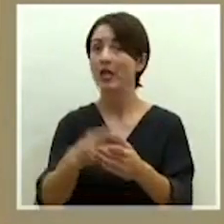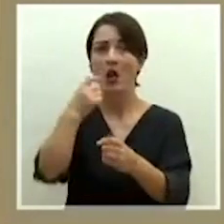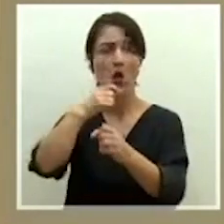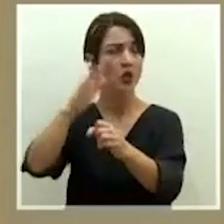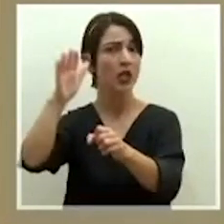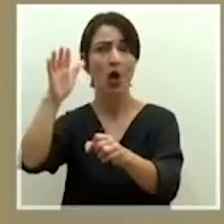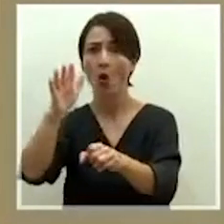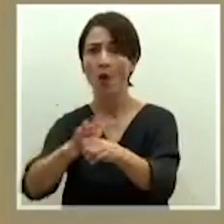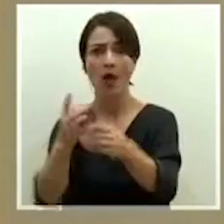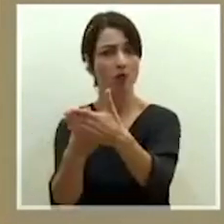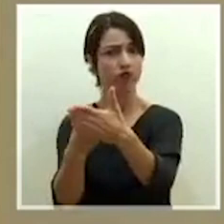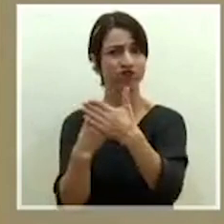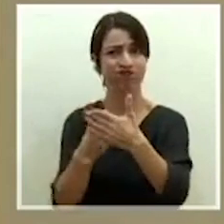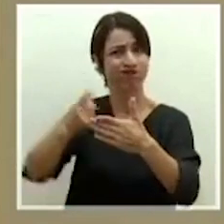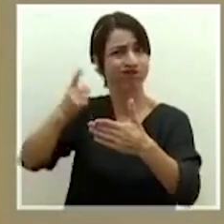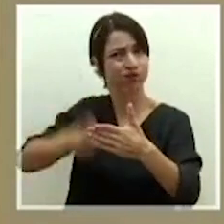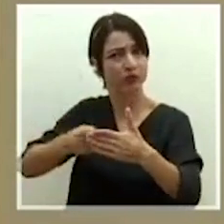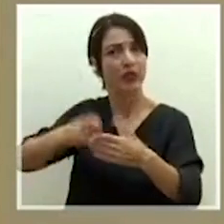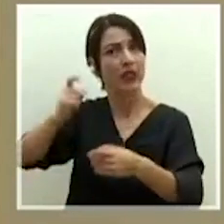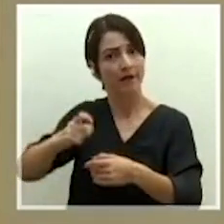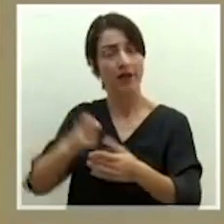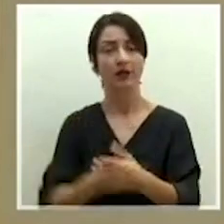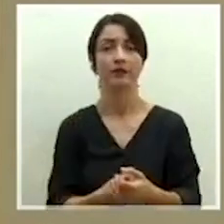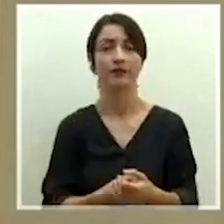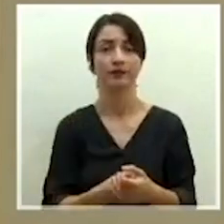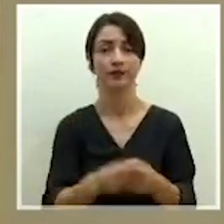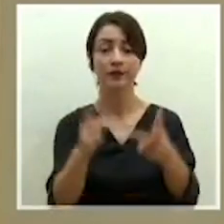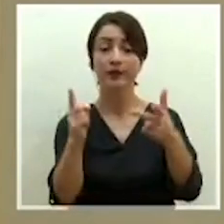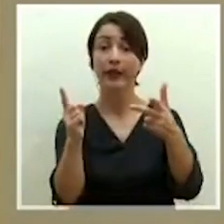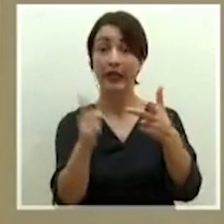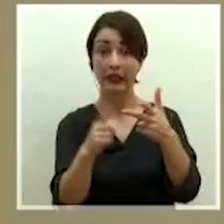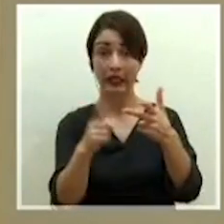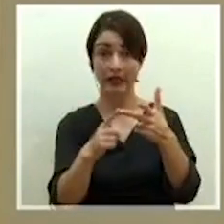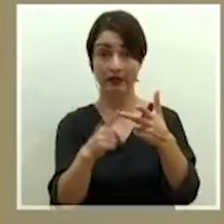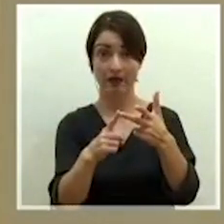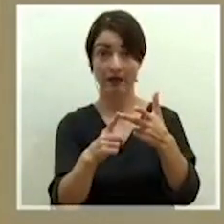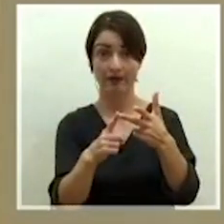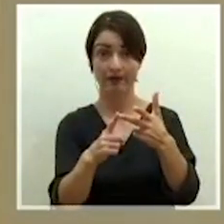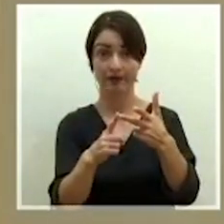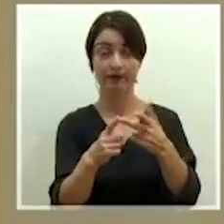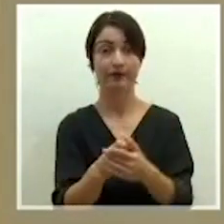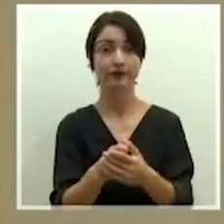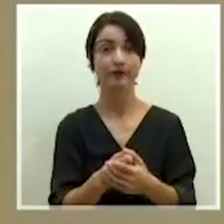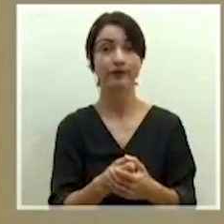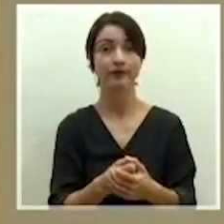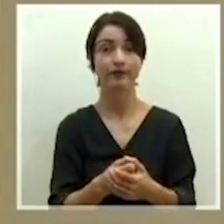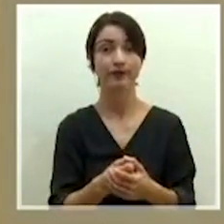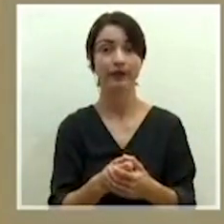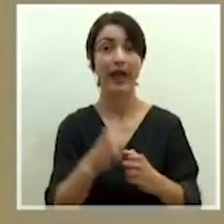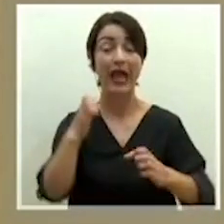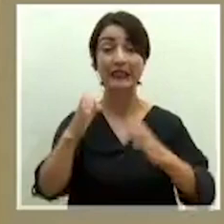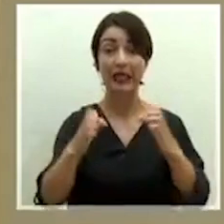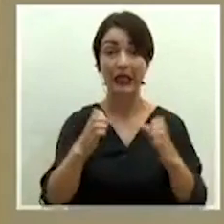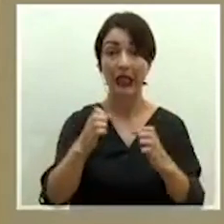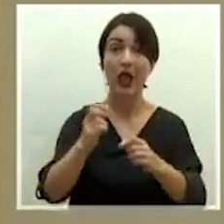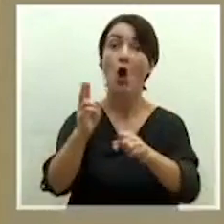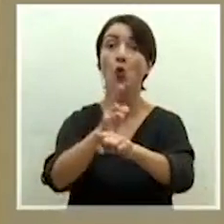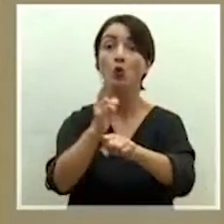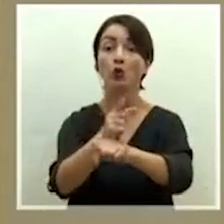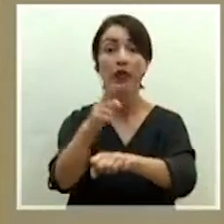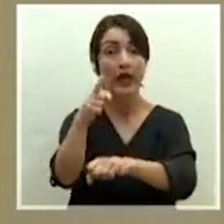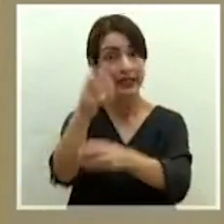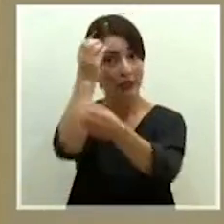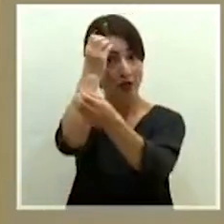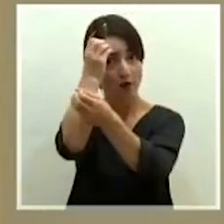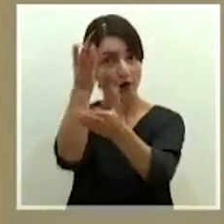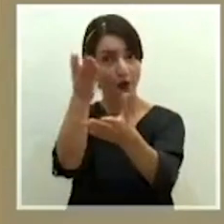aislamiento obligatorio en la que deberían de estar. Y la tercera estrategia es usar esa información